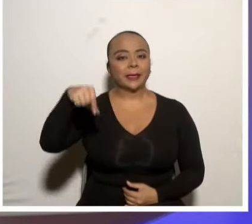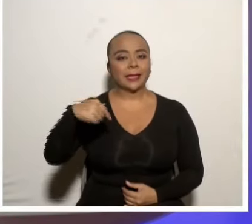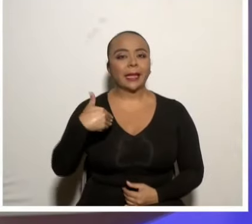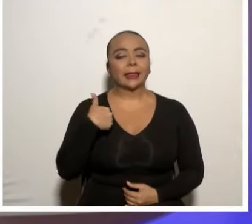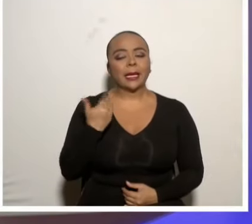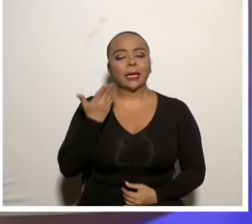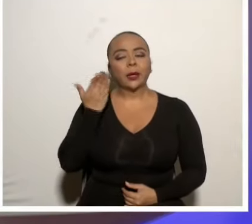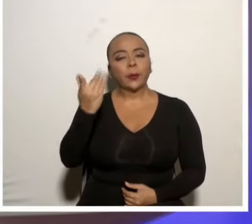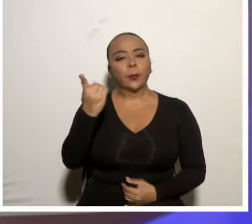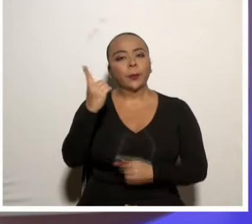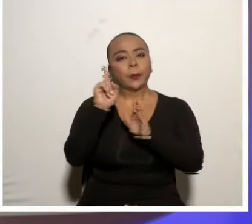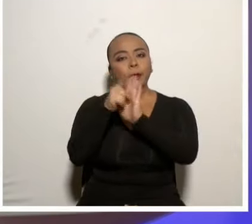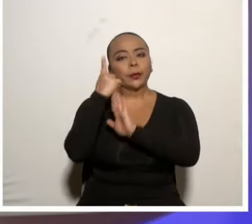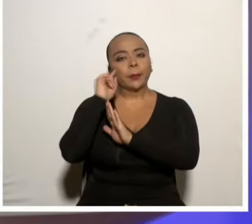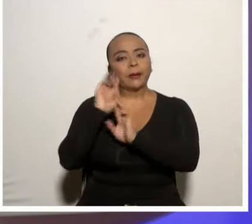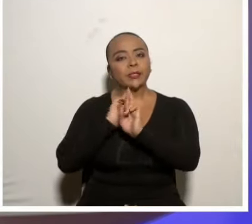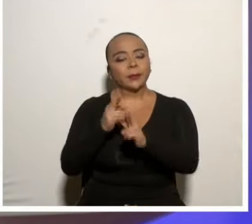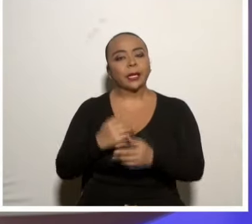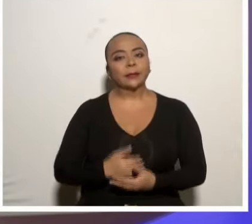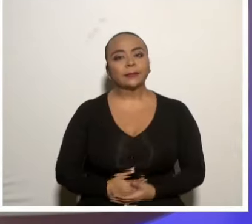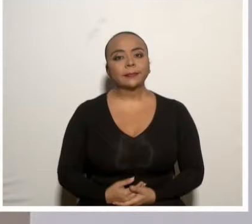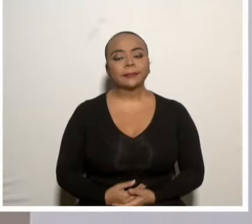ahora usted un minuto para responder.